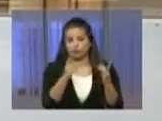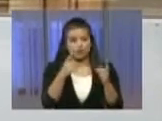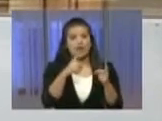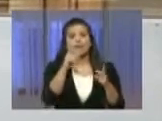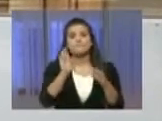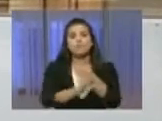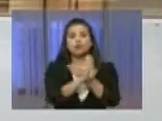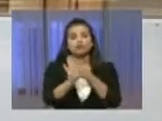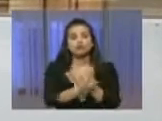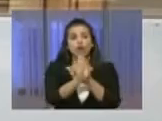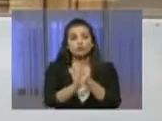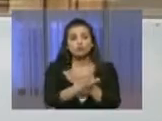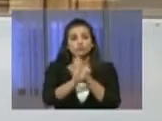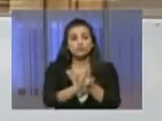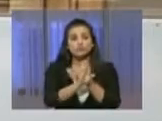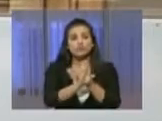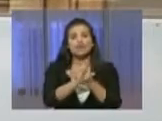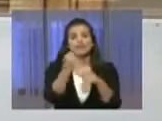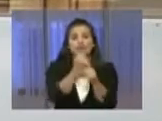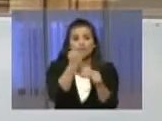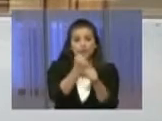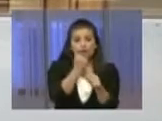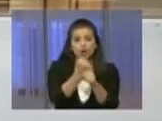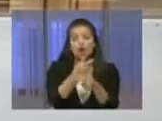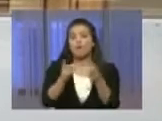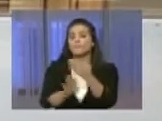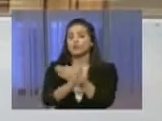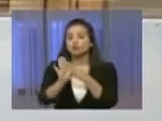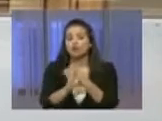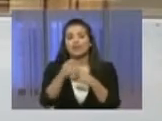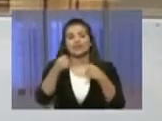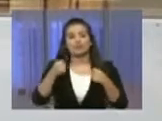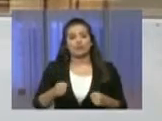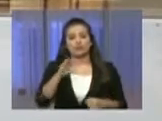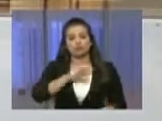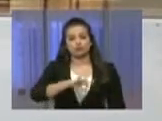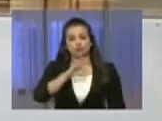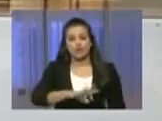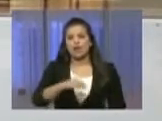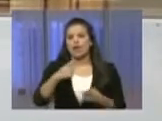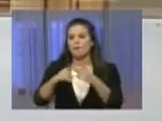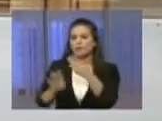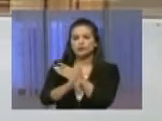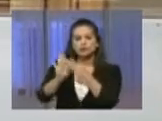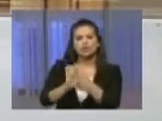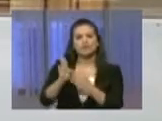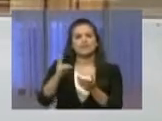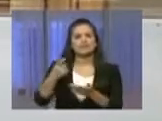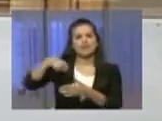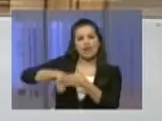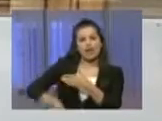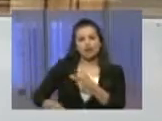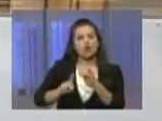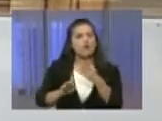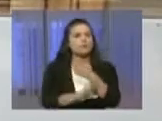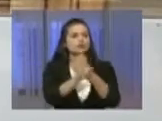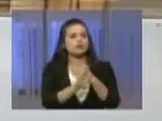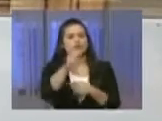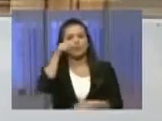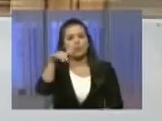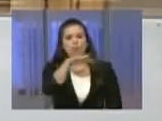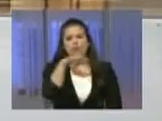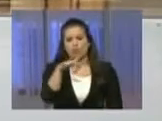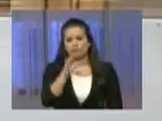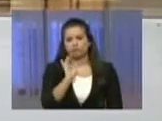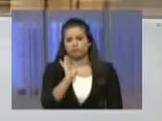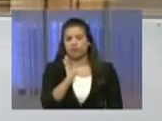protección del empleo protección de la seguridad social protección del salario protección de nuestro pueblo y